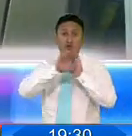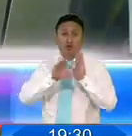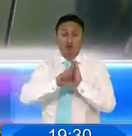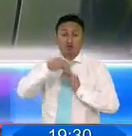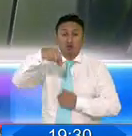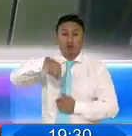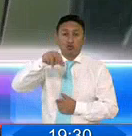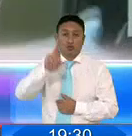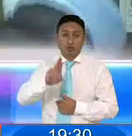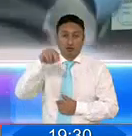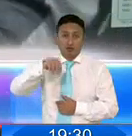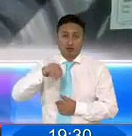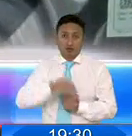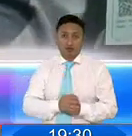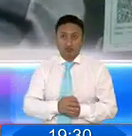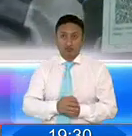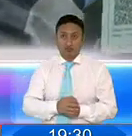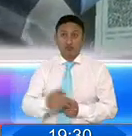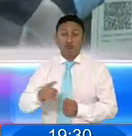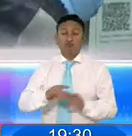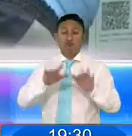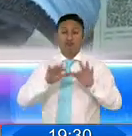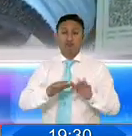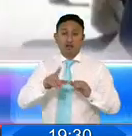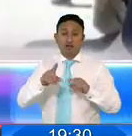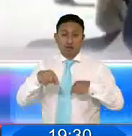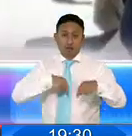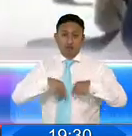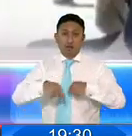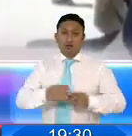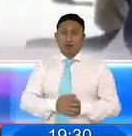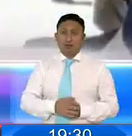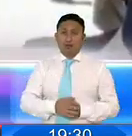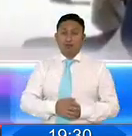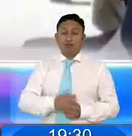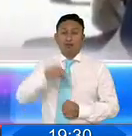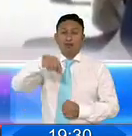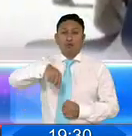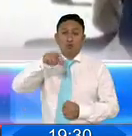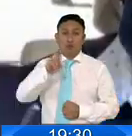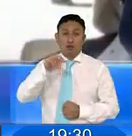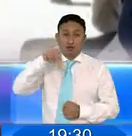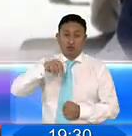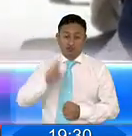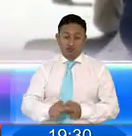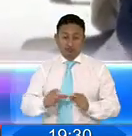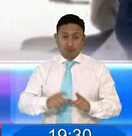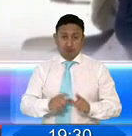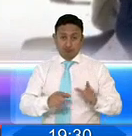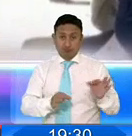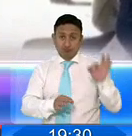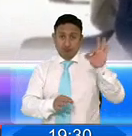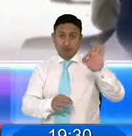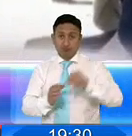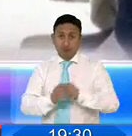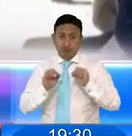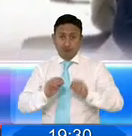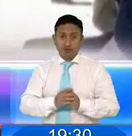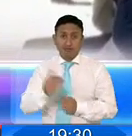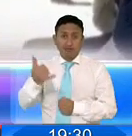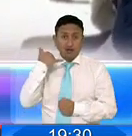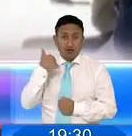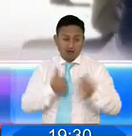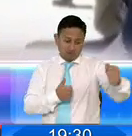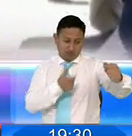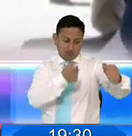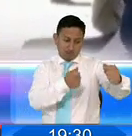QR, un mejor control, a decir del secretario de Movilidad. El código QR que va a emitir este sistema es leíble